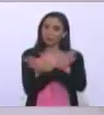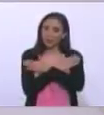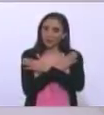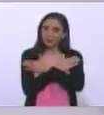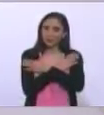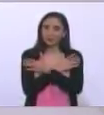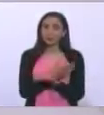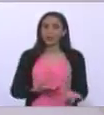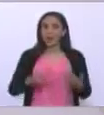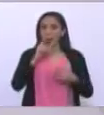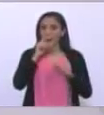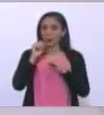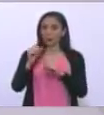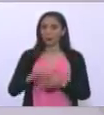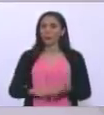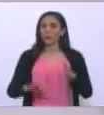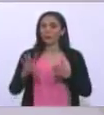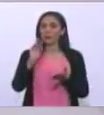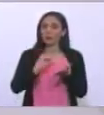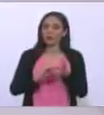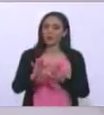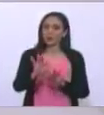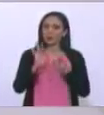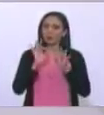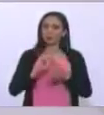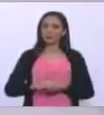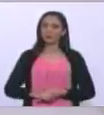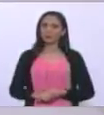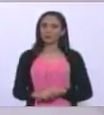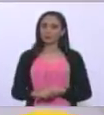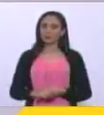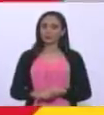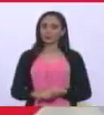felicitaciones al presidente Nicolás Maduro por la reelección.